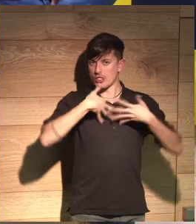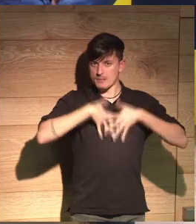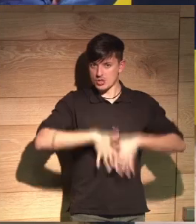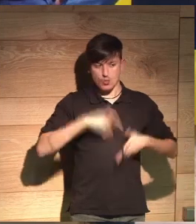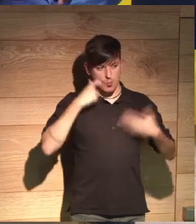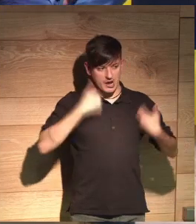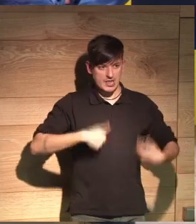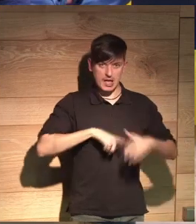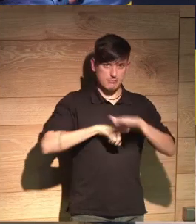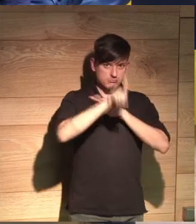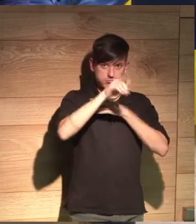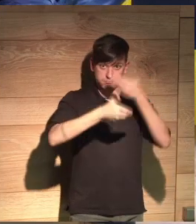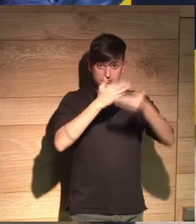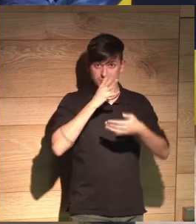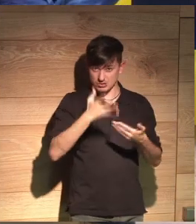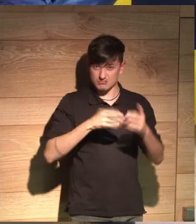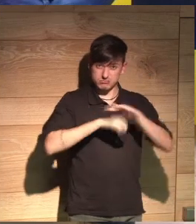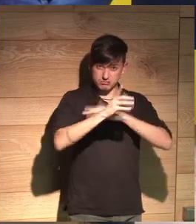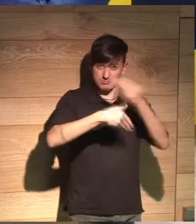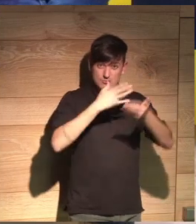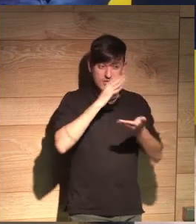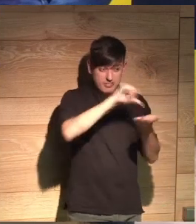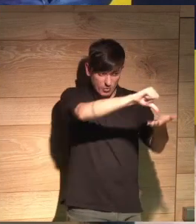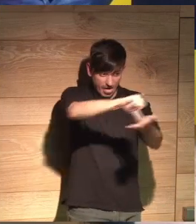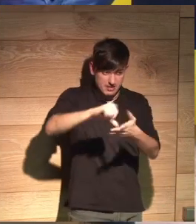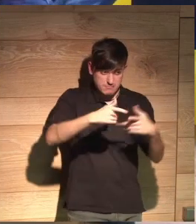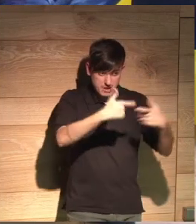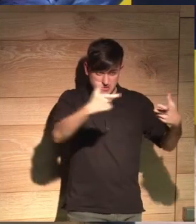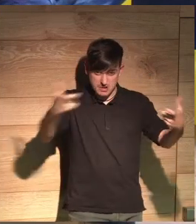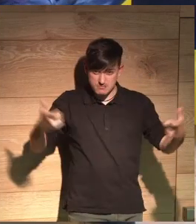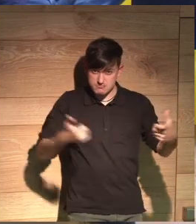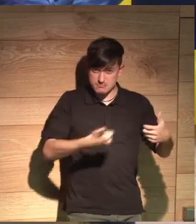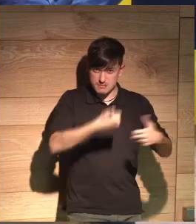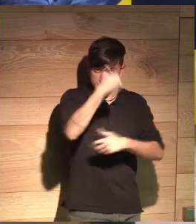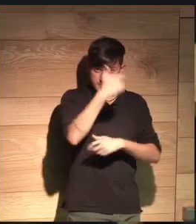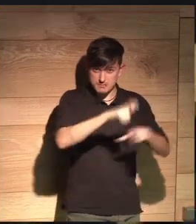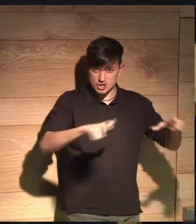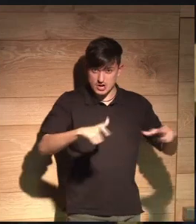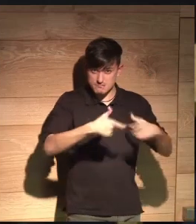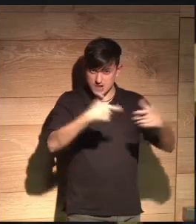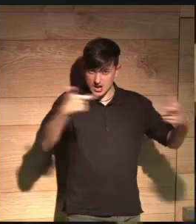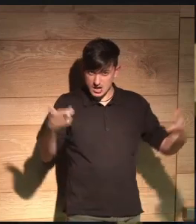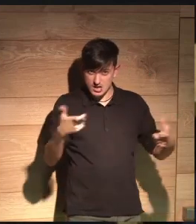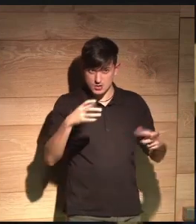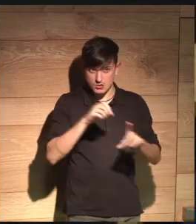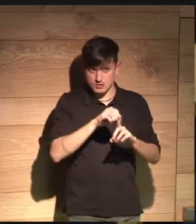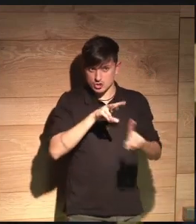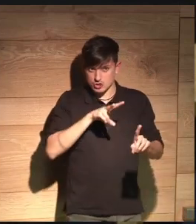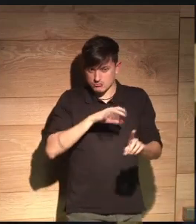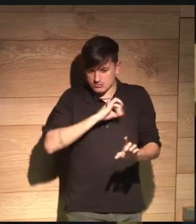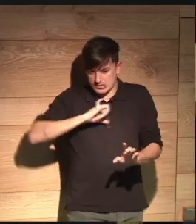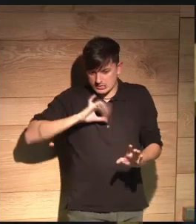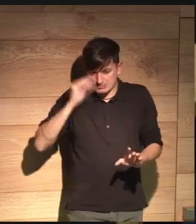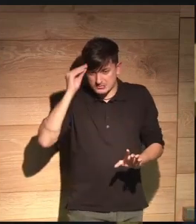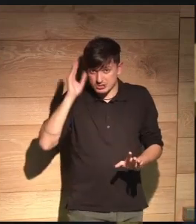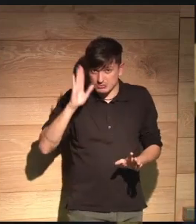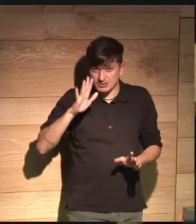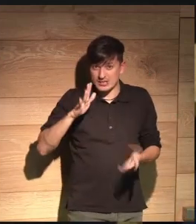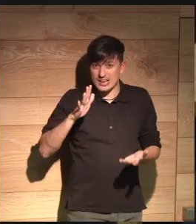y por eso hemos avanzado tanto porque tenemos más ciudades y tenemos más gente entonces yo creo una visión particular que el campo y